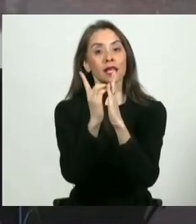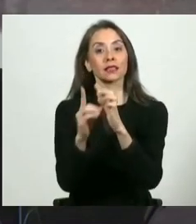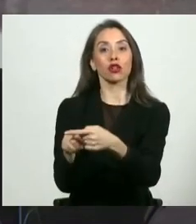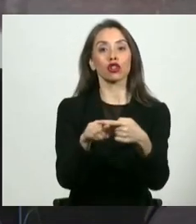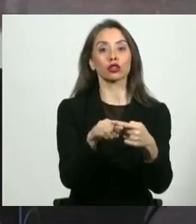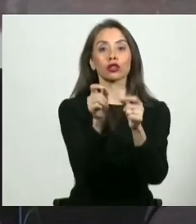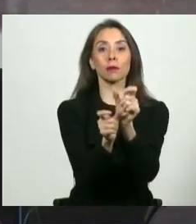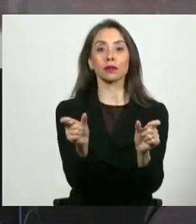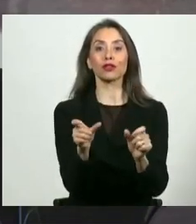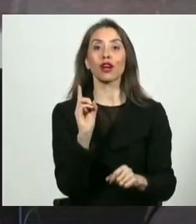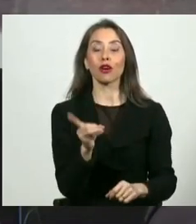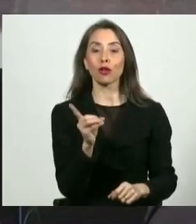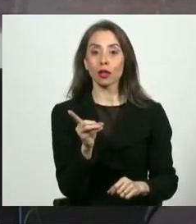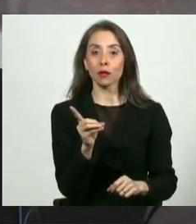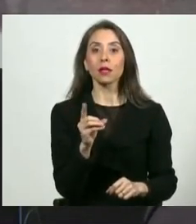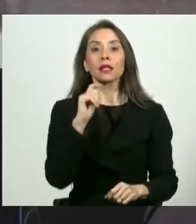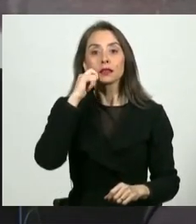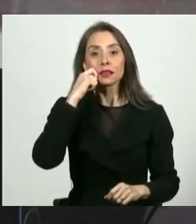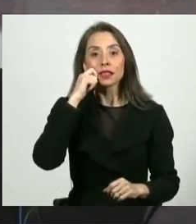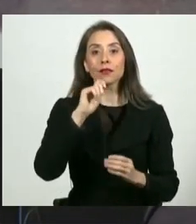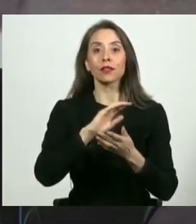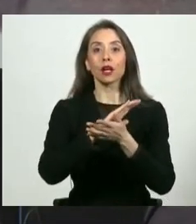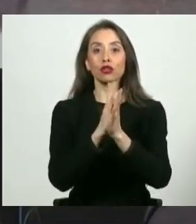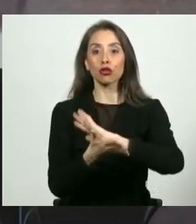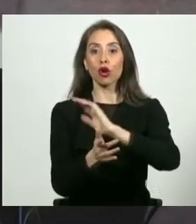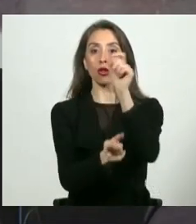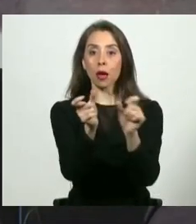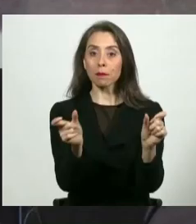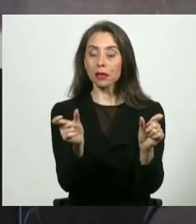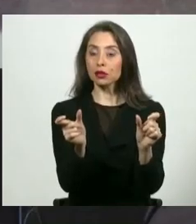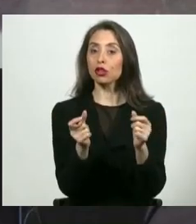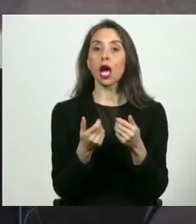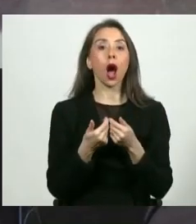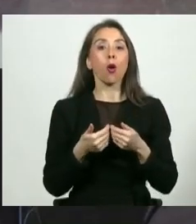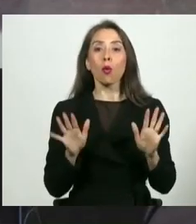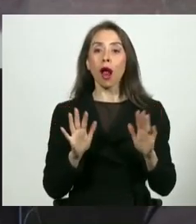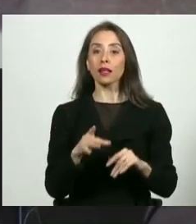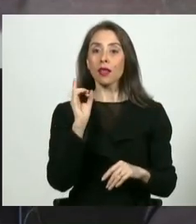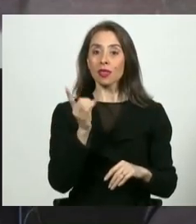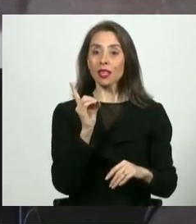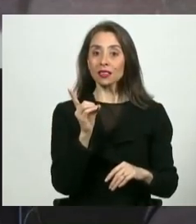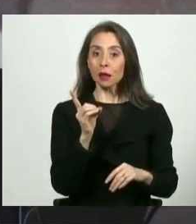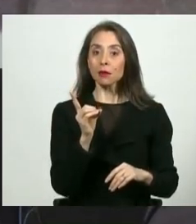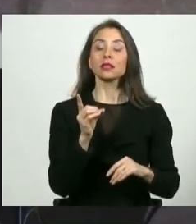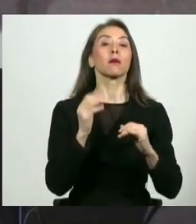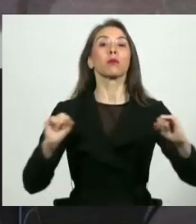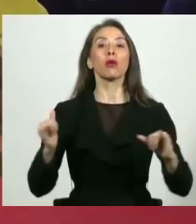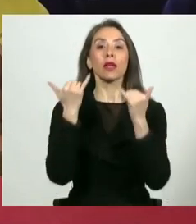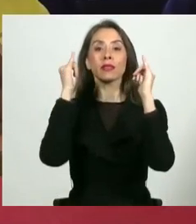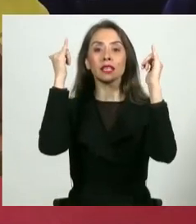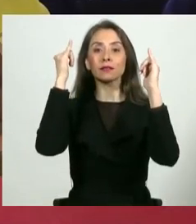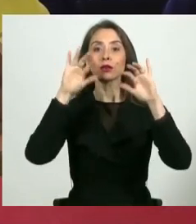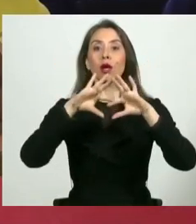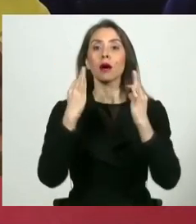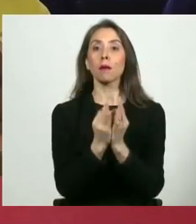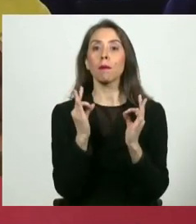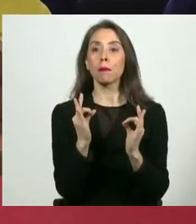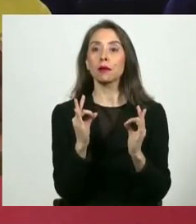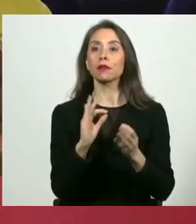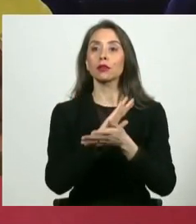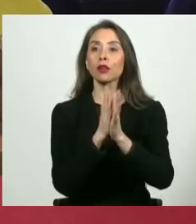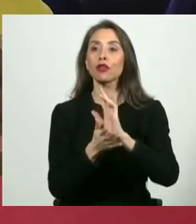personas con discapacidad, que implica que todas las personas con cualquier tipo de discapacidad deben poder disfrutar y ejercer a plenitud